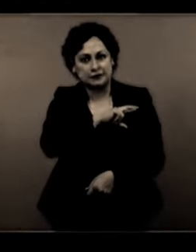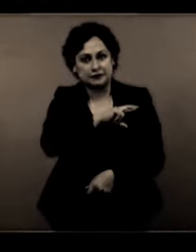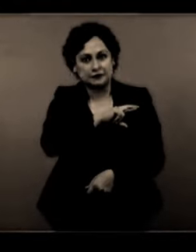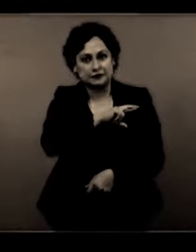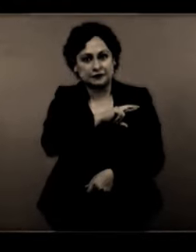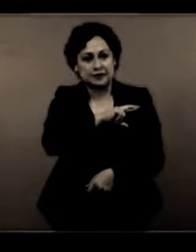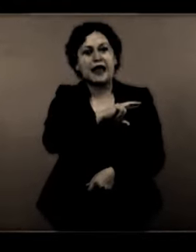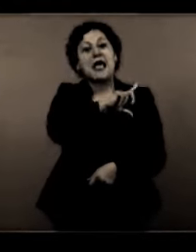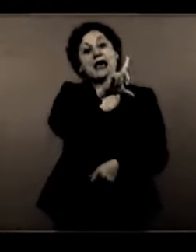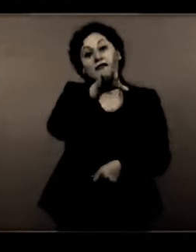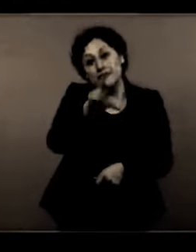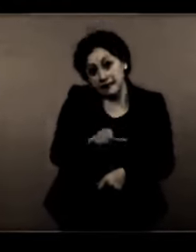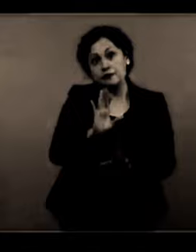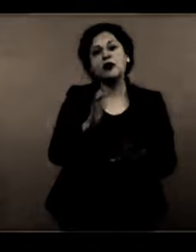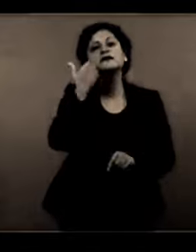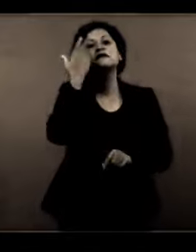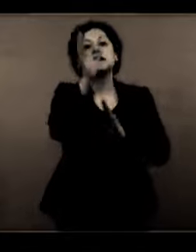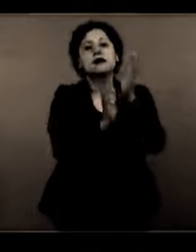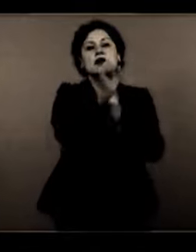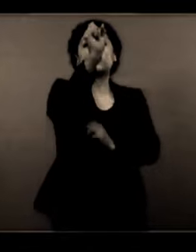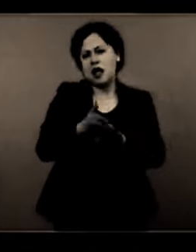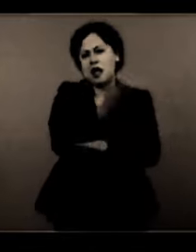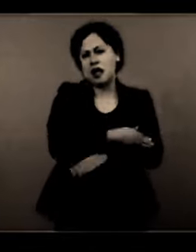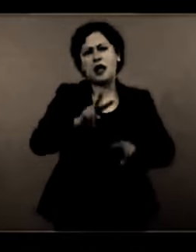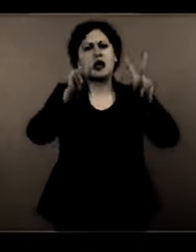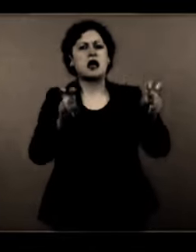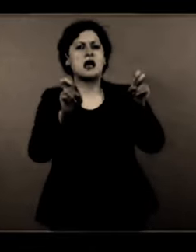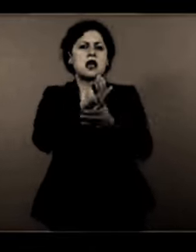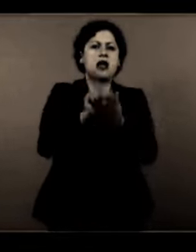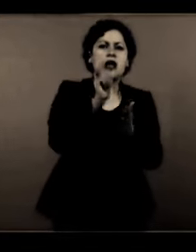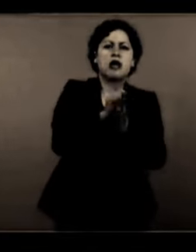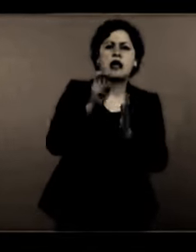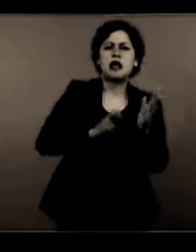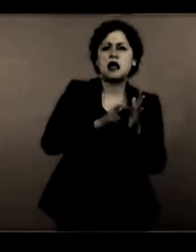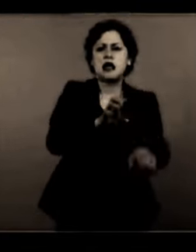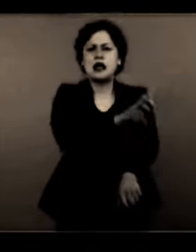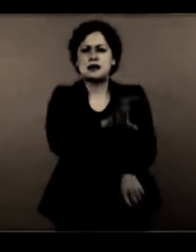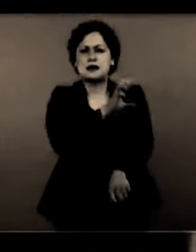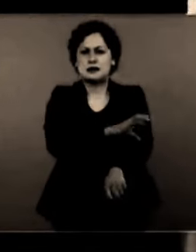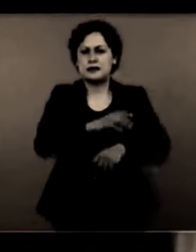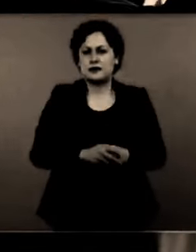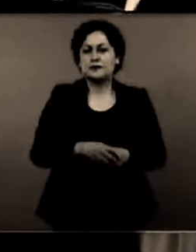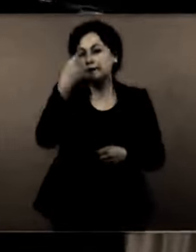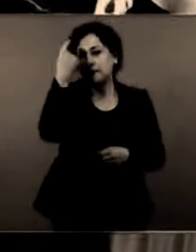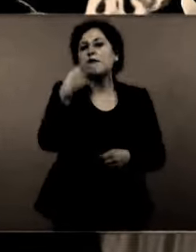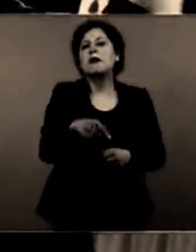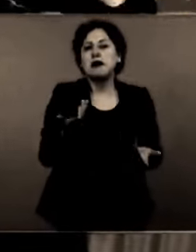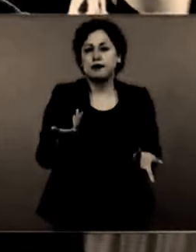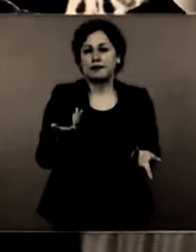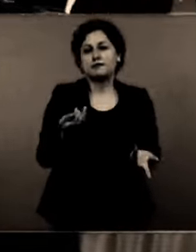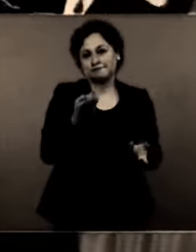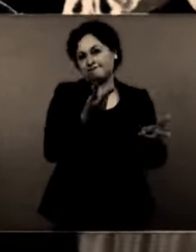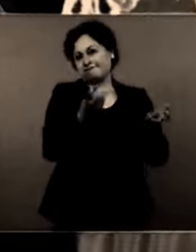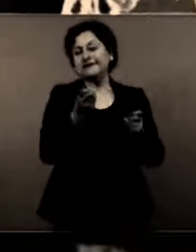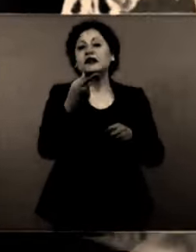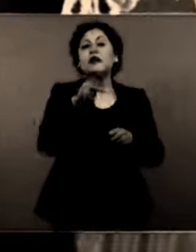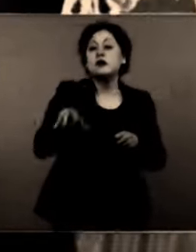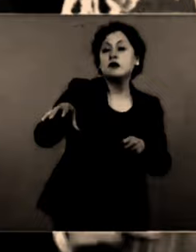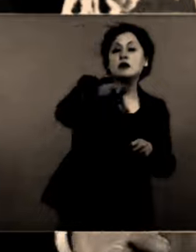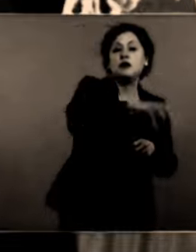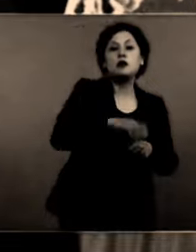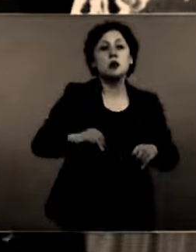constitucionales, la famosa reforma energética, y van creando estos organismos supuestamente